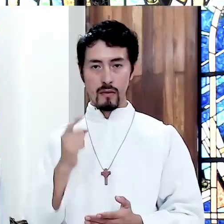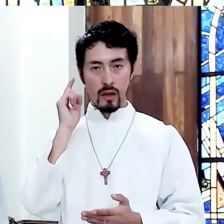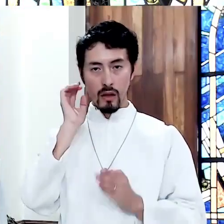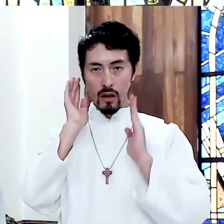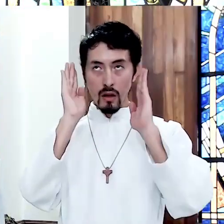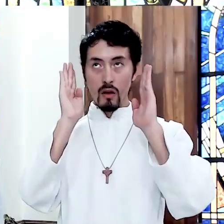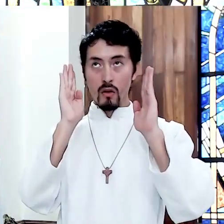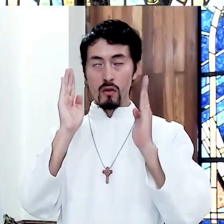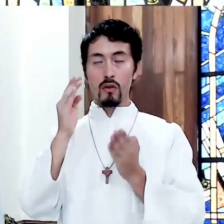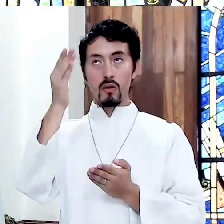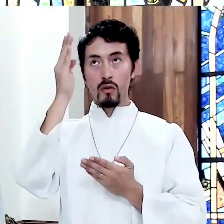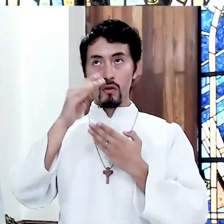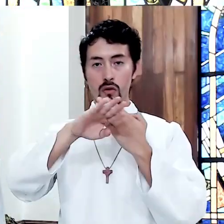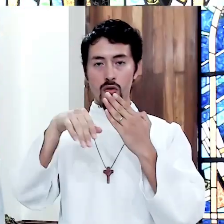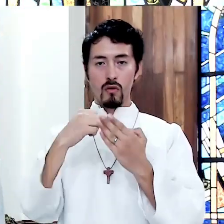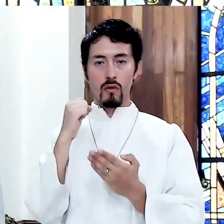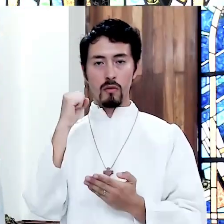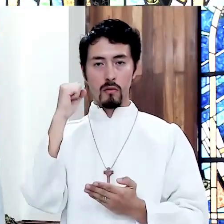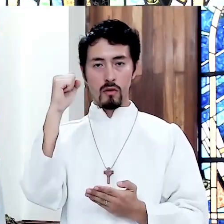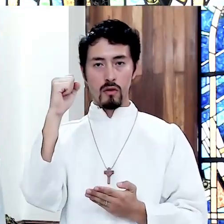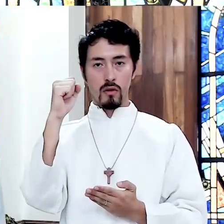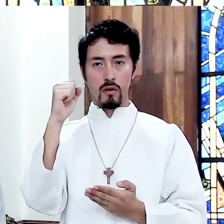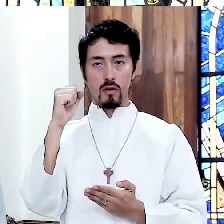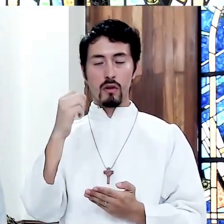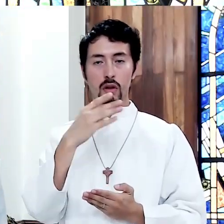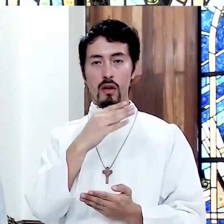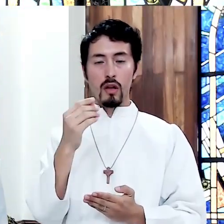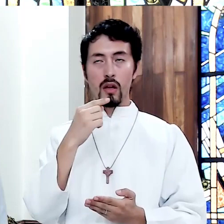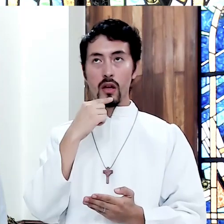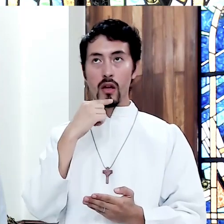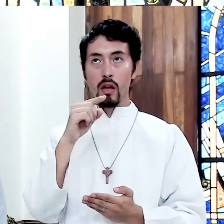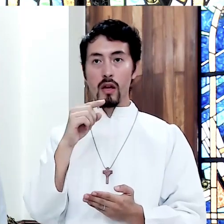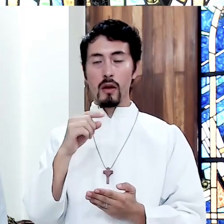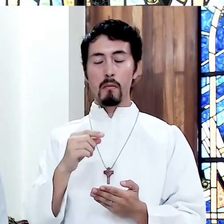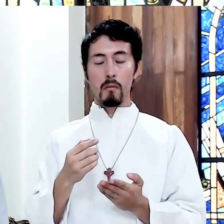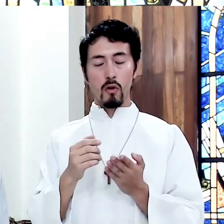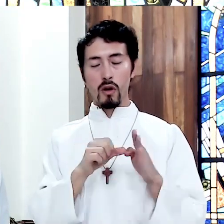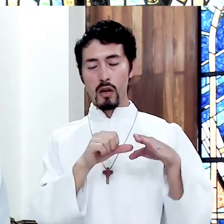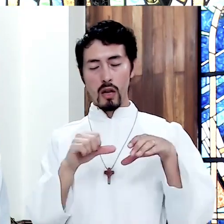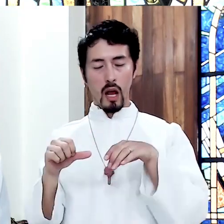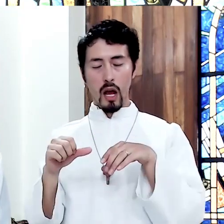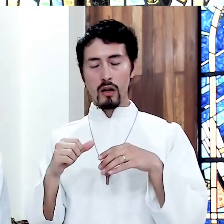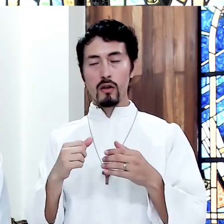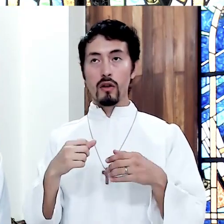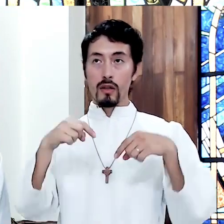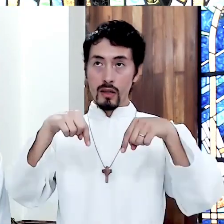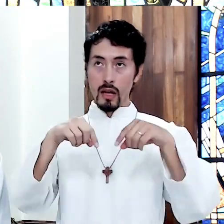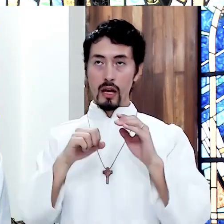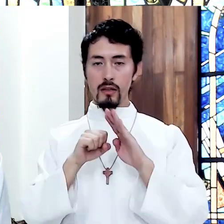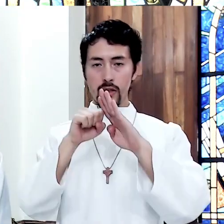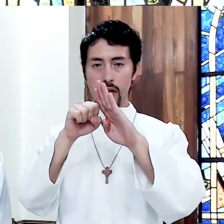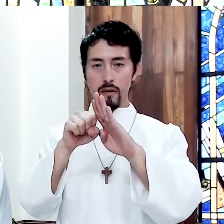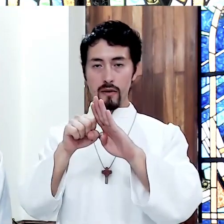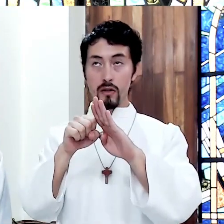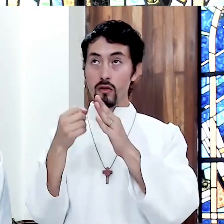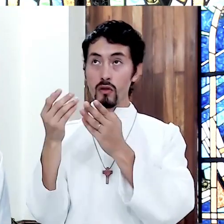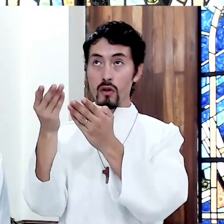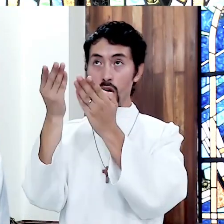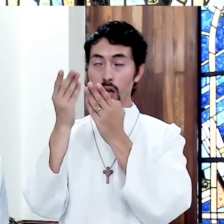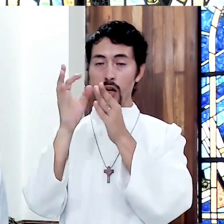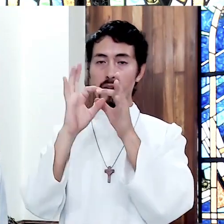Escúchanos, Dios Todopoderoso, y por la acción de este sacrificio purifica a tus siervos, a quienes